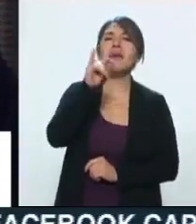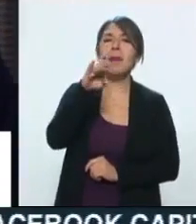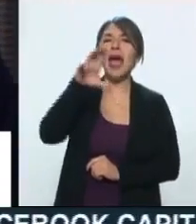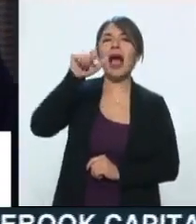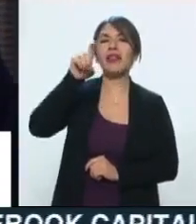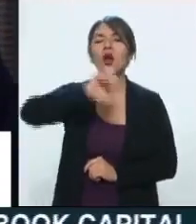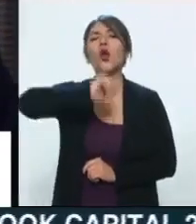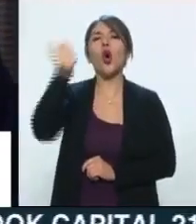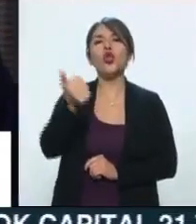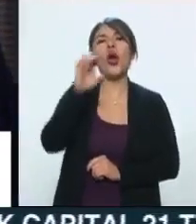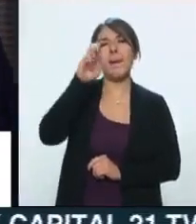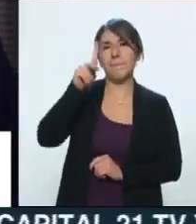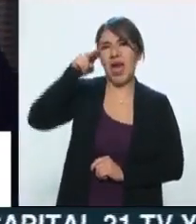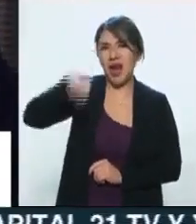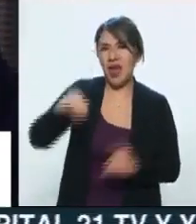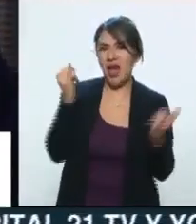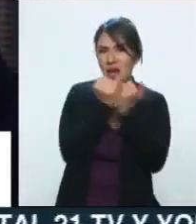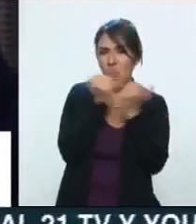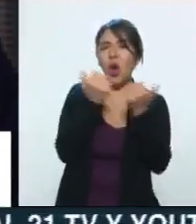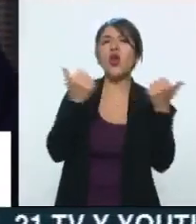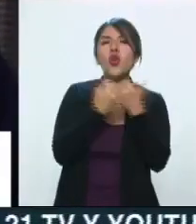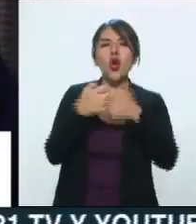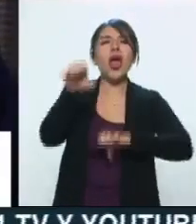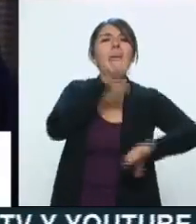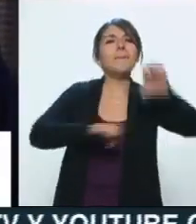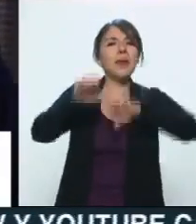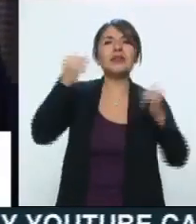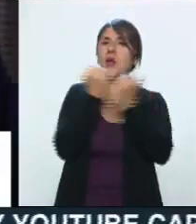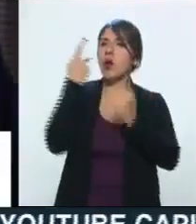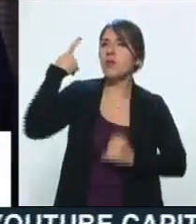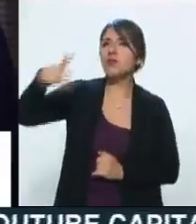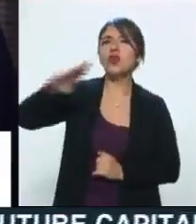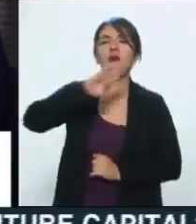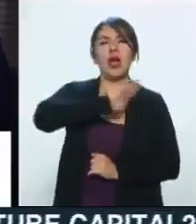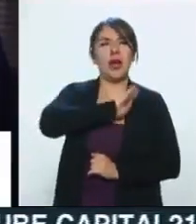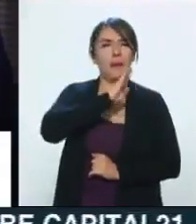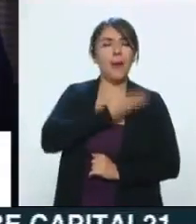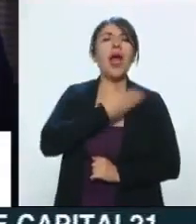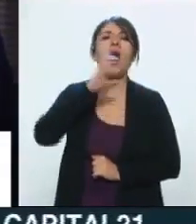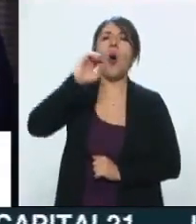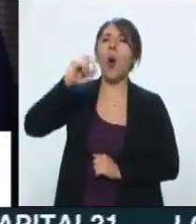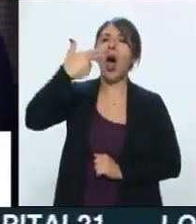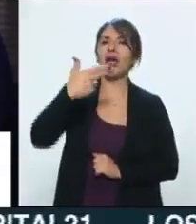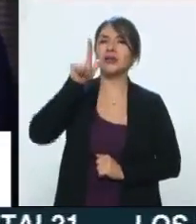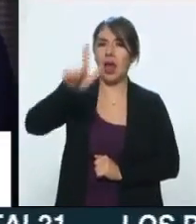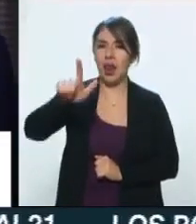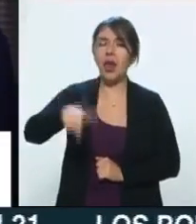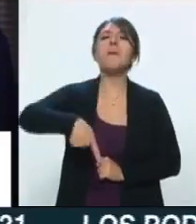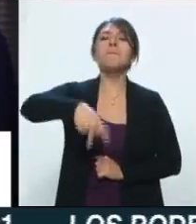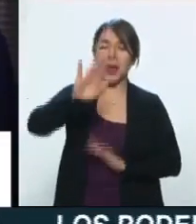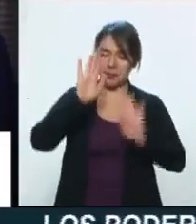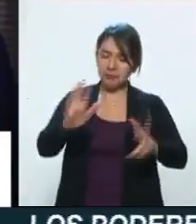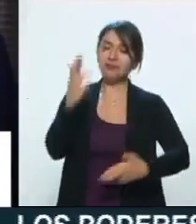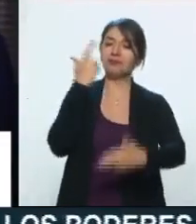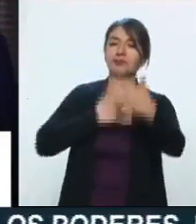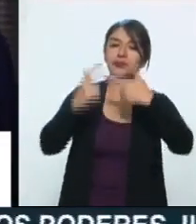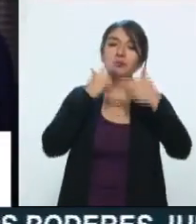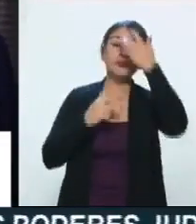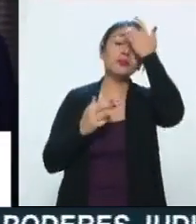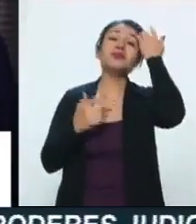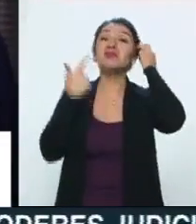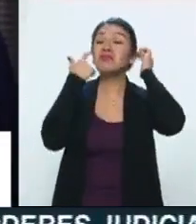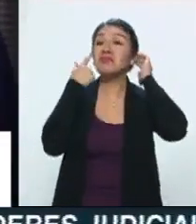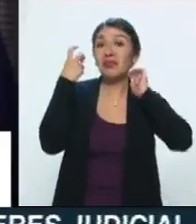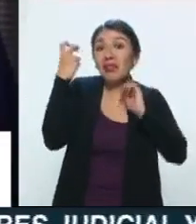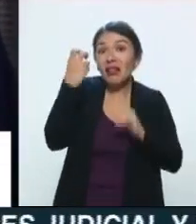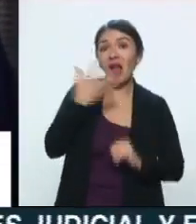caso de Enrique Peña Nieto con la empresa también española OHL. Pero volviendo a Iberdrola, resulta que